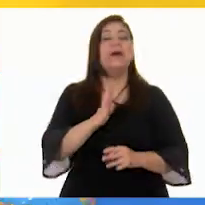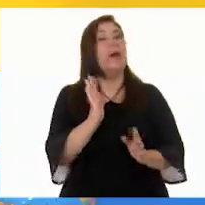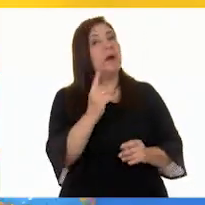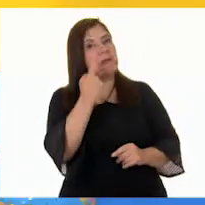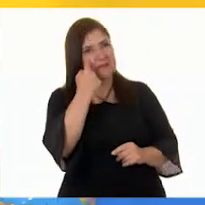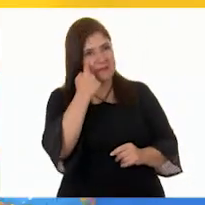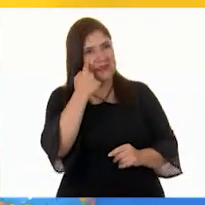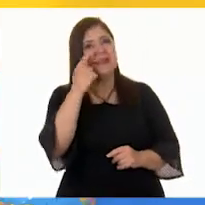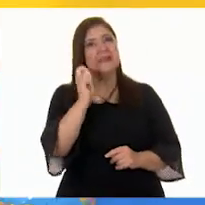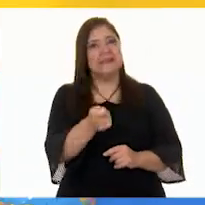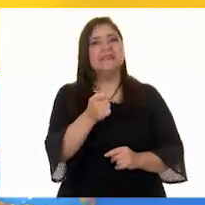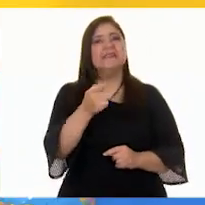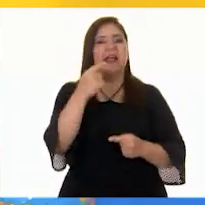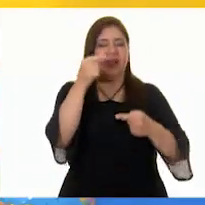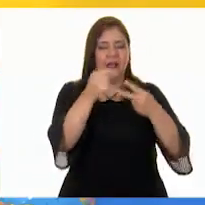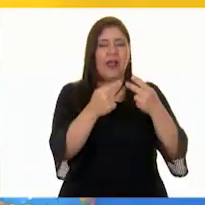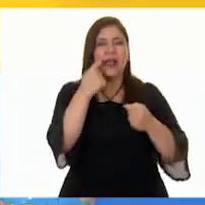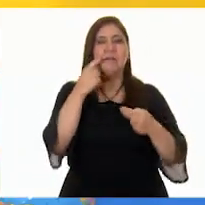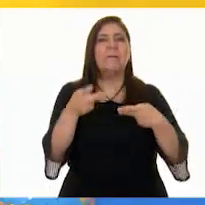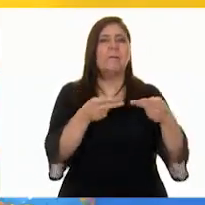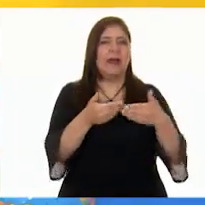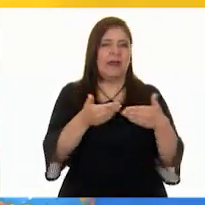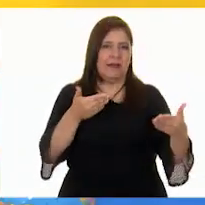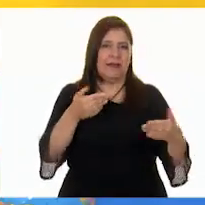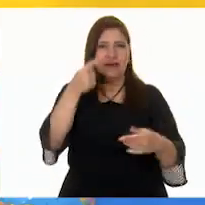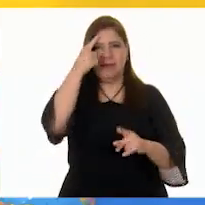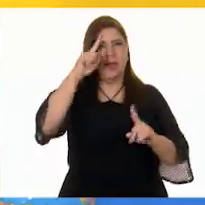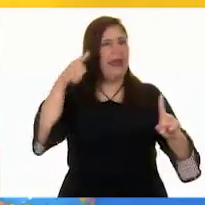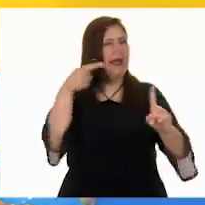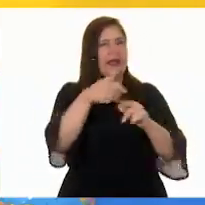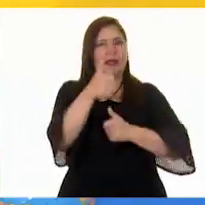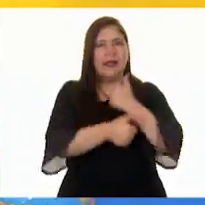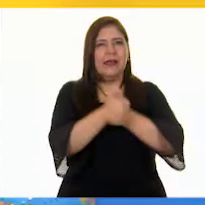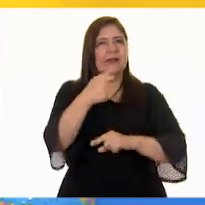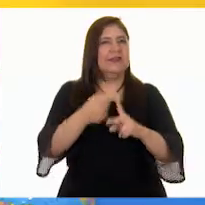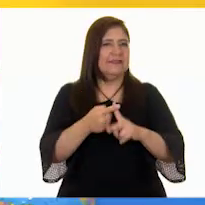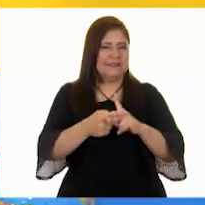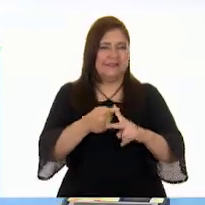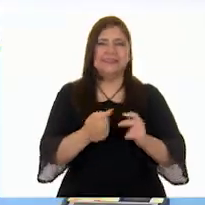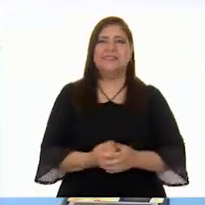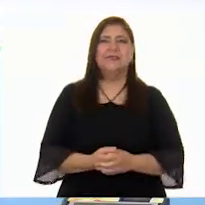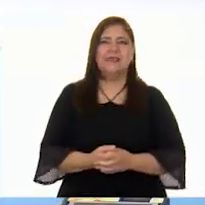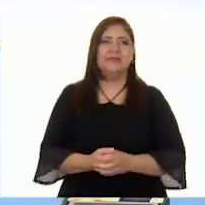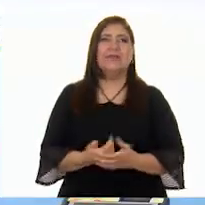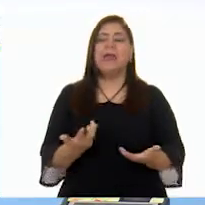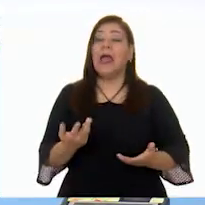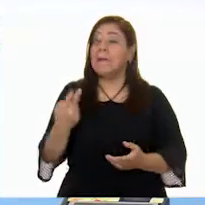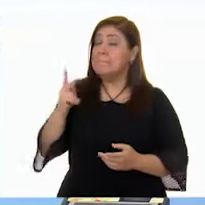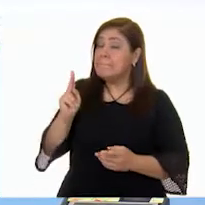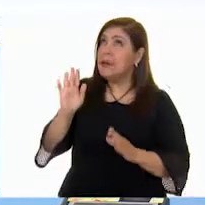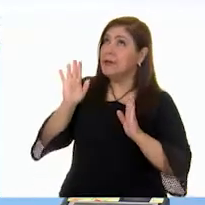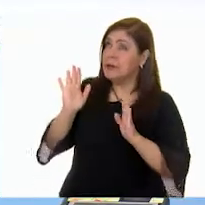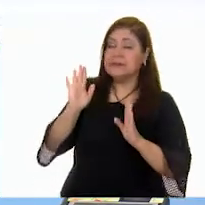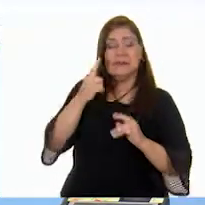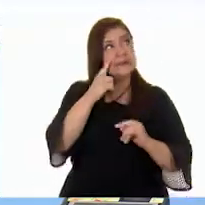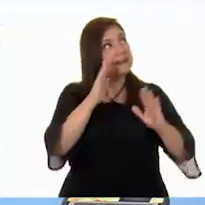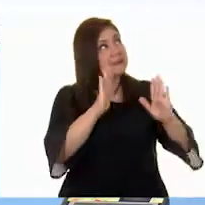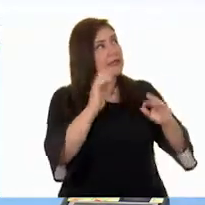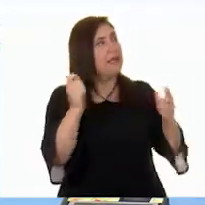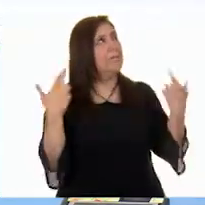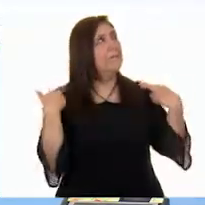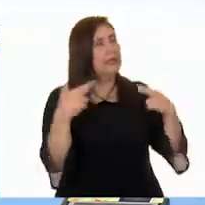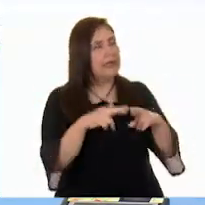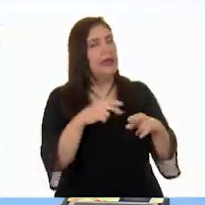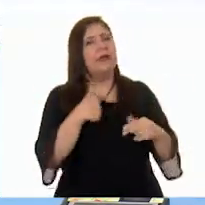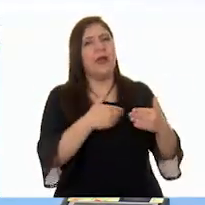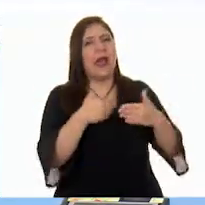ver qué es lo que tenemos preparados en este desafío matemático. Muy bien. ¡Ay! Pero maestra, antes de empezar, me